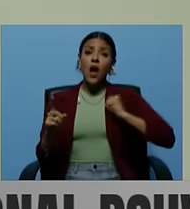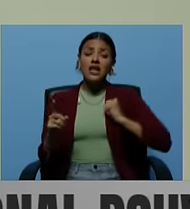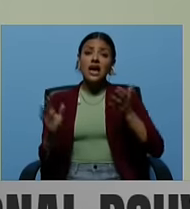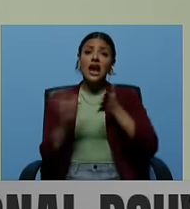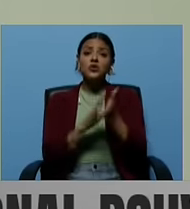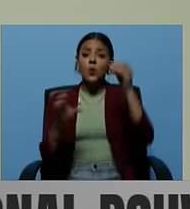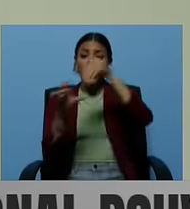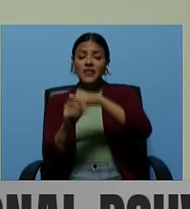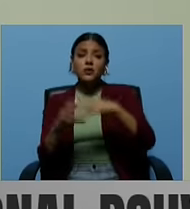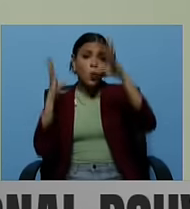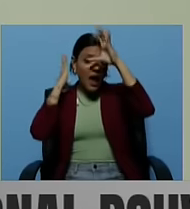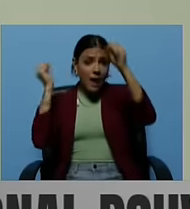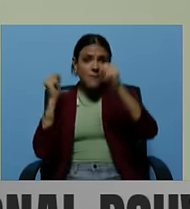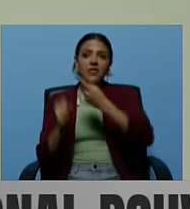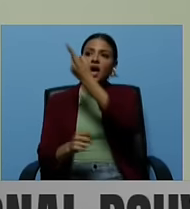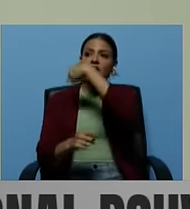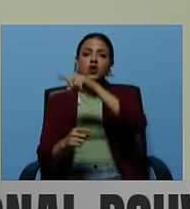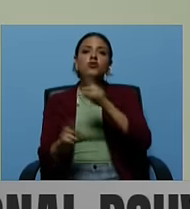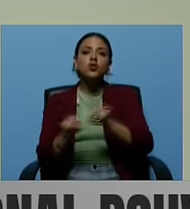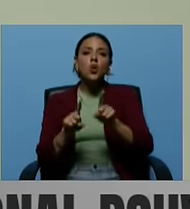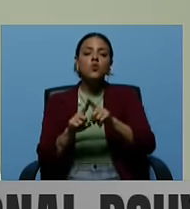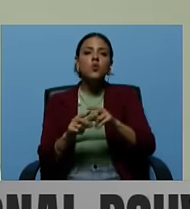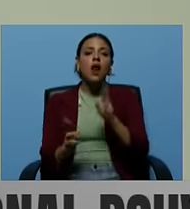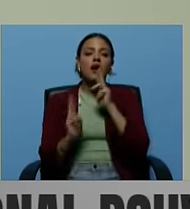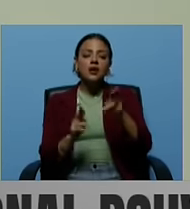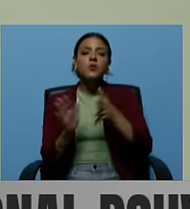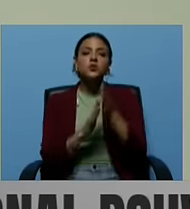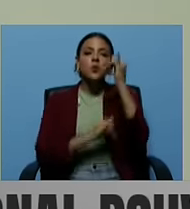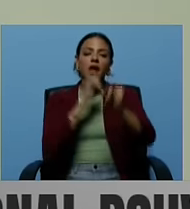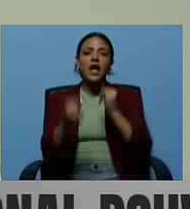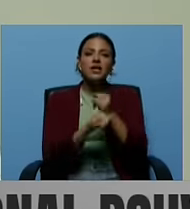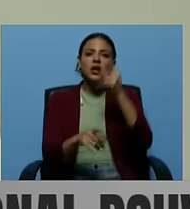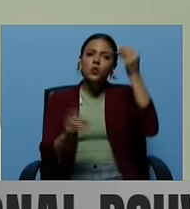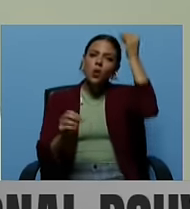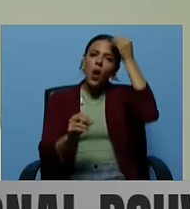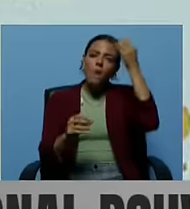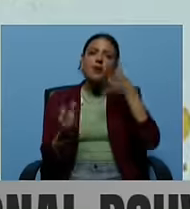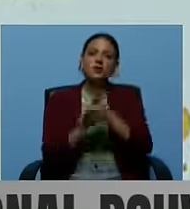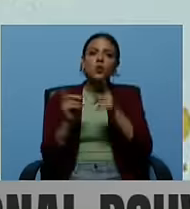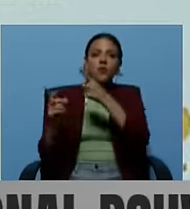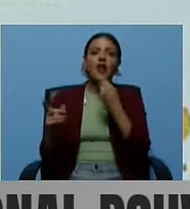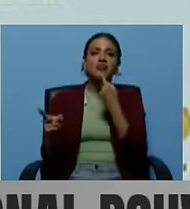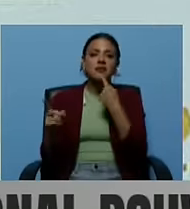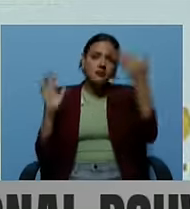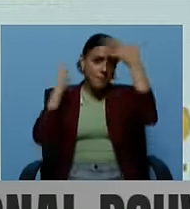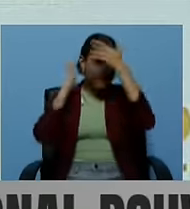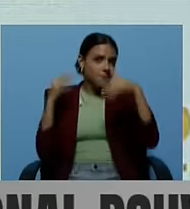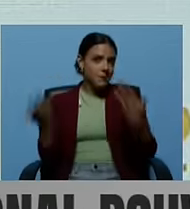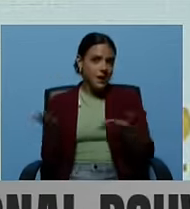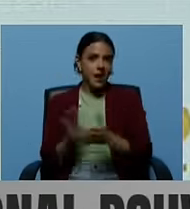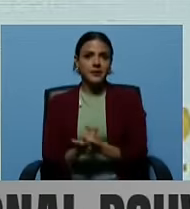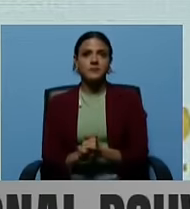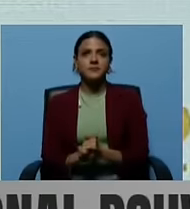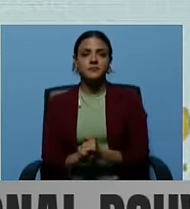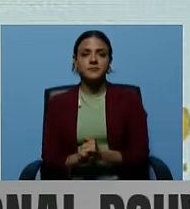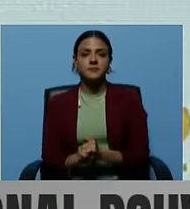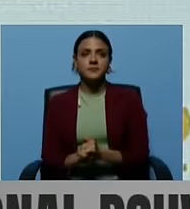embajada tendría repercusión internacional. ¿Cuál es su postura al respecto? Gracias. Mira,